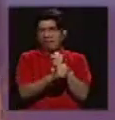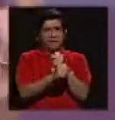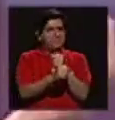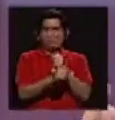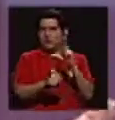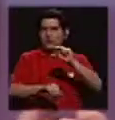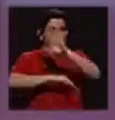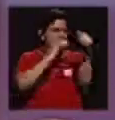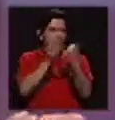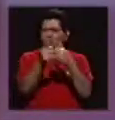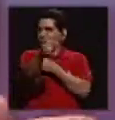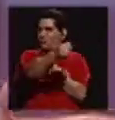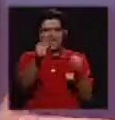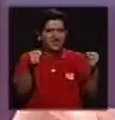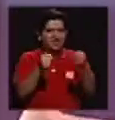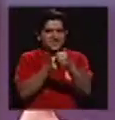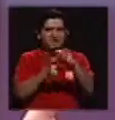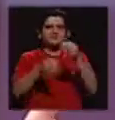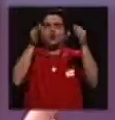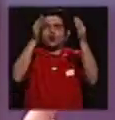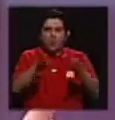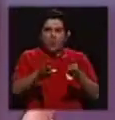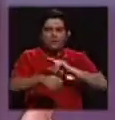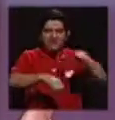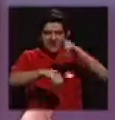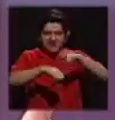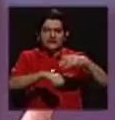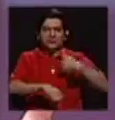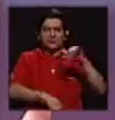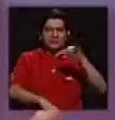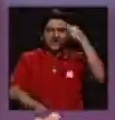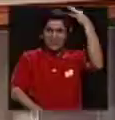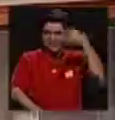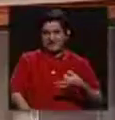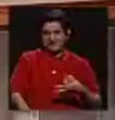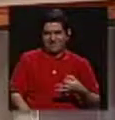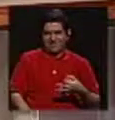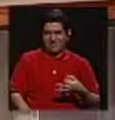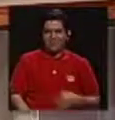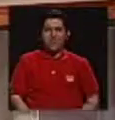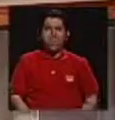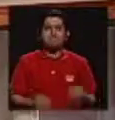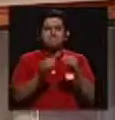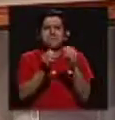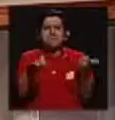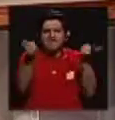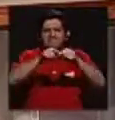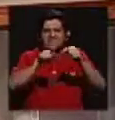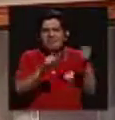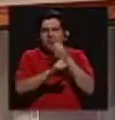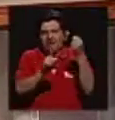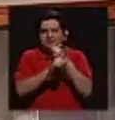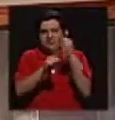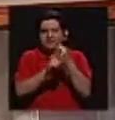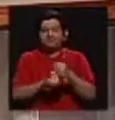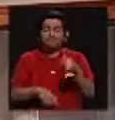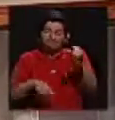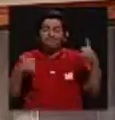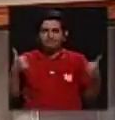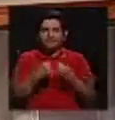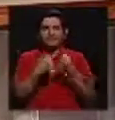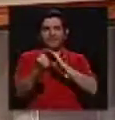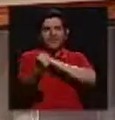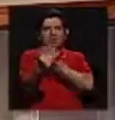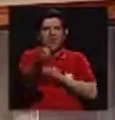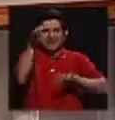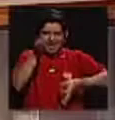No todas las salas, perdón, no todos los jueces a nivel nacional tienen los mismos criterios en general con el fenómeno de la violencia. Bueno, aquí es un reto también para el